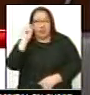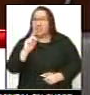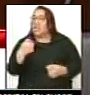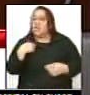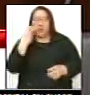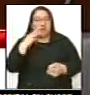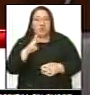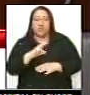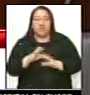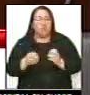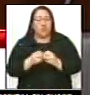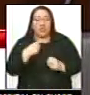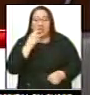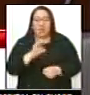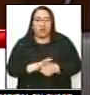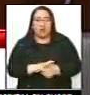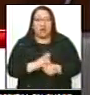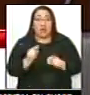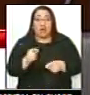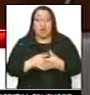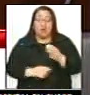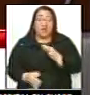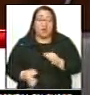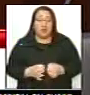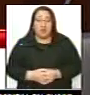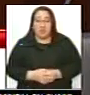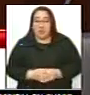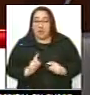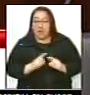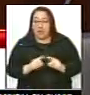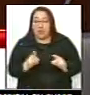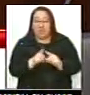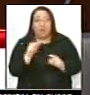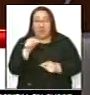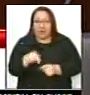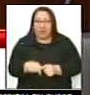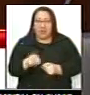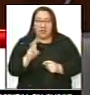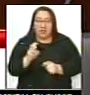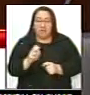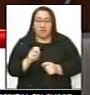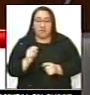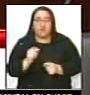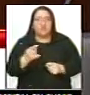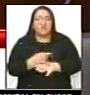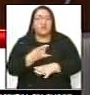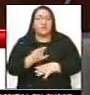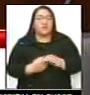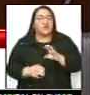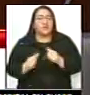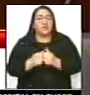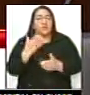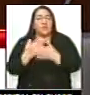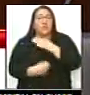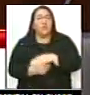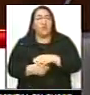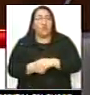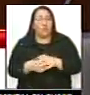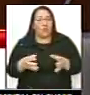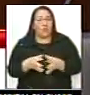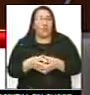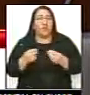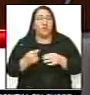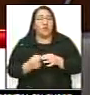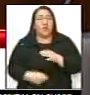misión aquí que hay que cumplir y hay que destacar. Pero además, acá el tema es el daño que se ha hecho por la corrupción. Ese